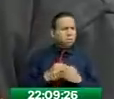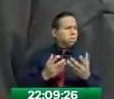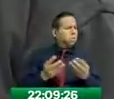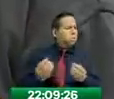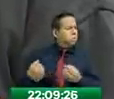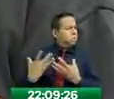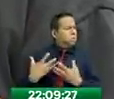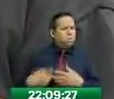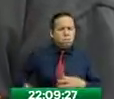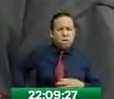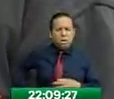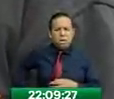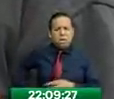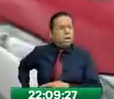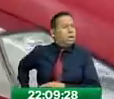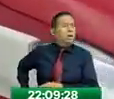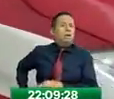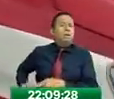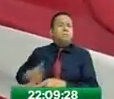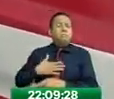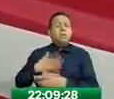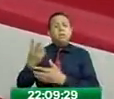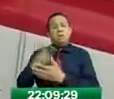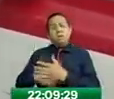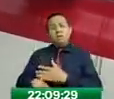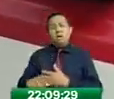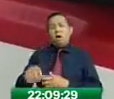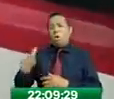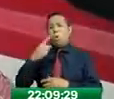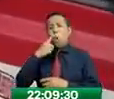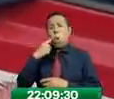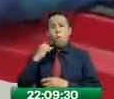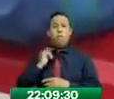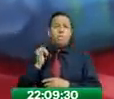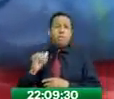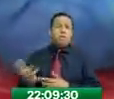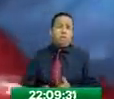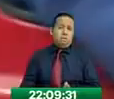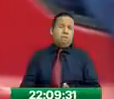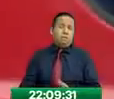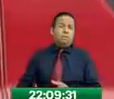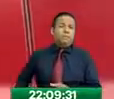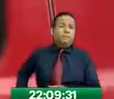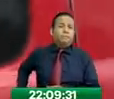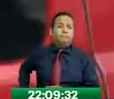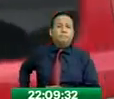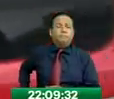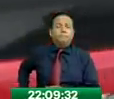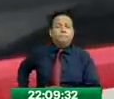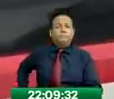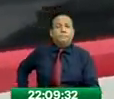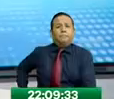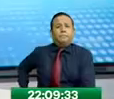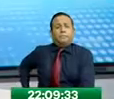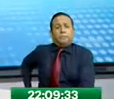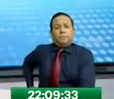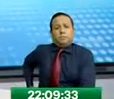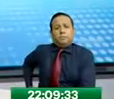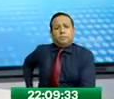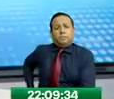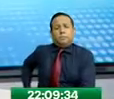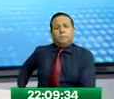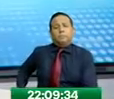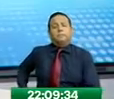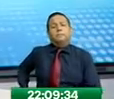sobre ellos. Ella es mi hija y otro es mi yerno. Con cámaras, Eduardo García desde la provincia de Manabí, informó Wendy Delgado.